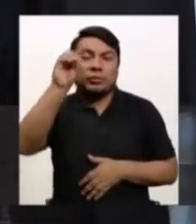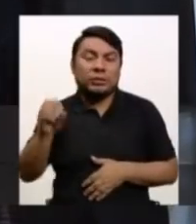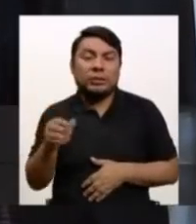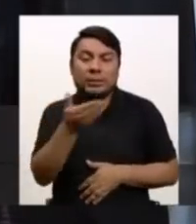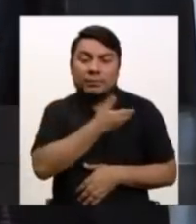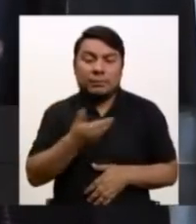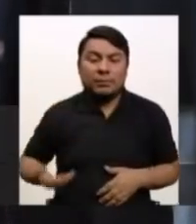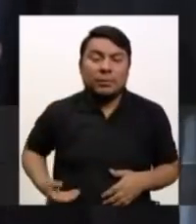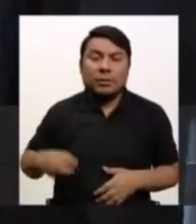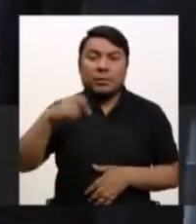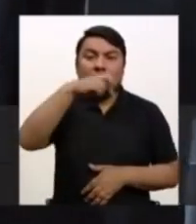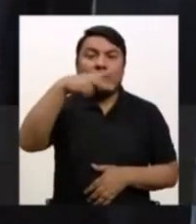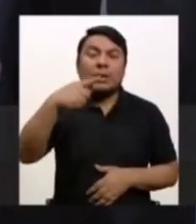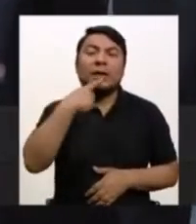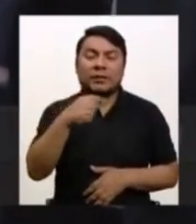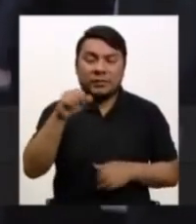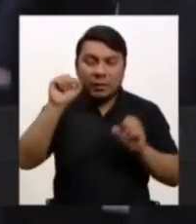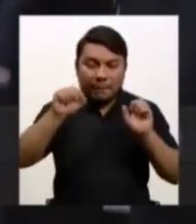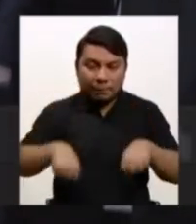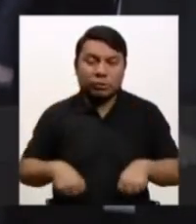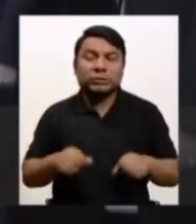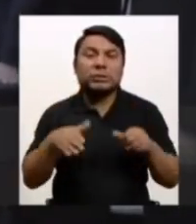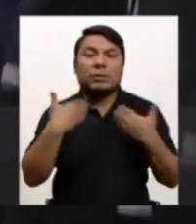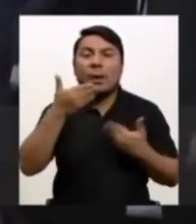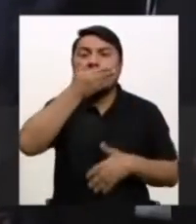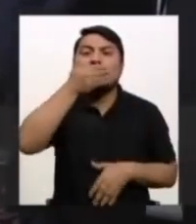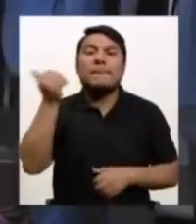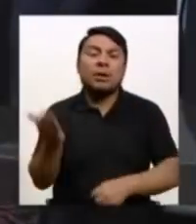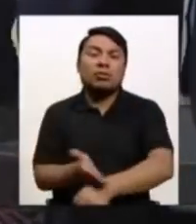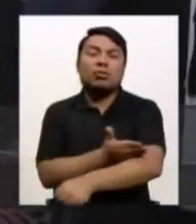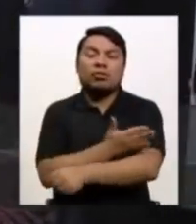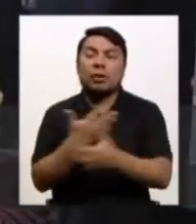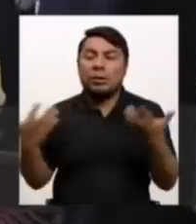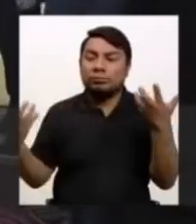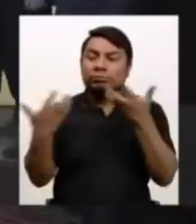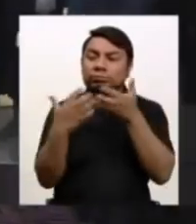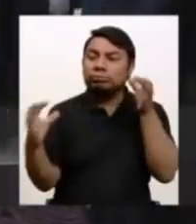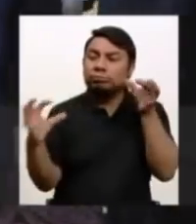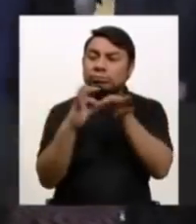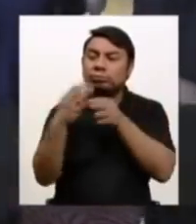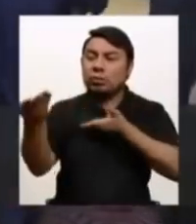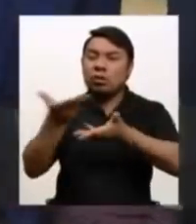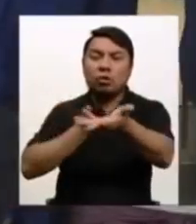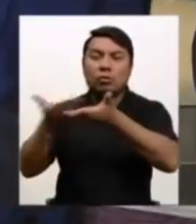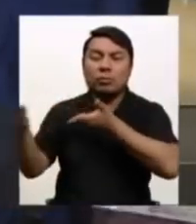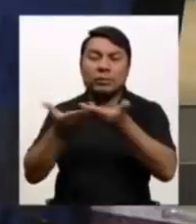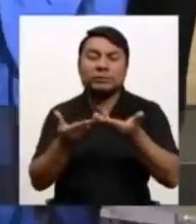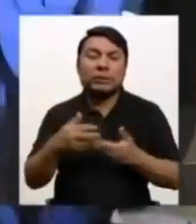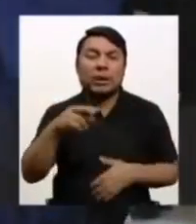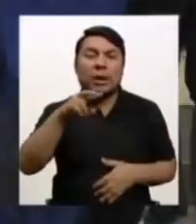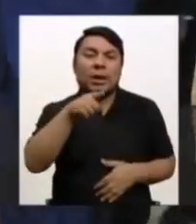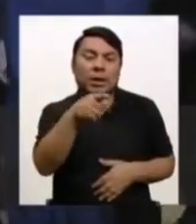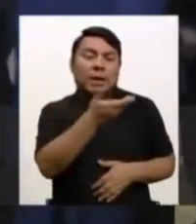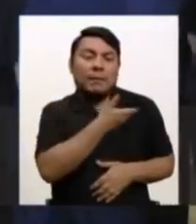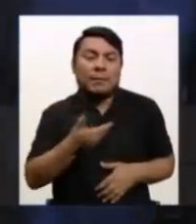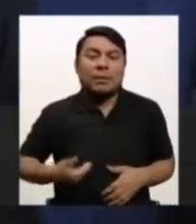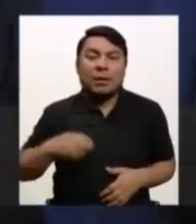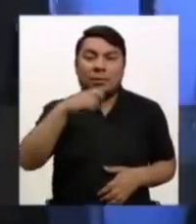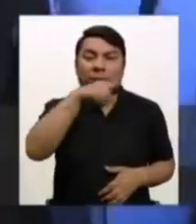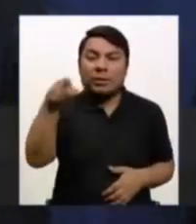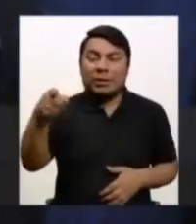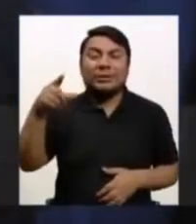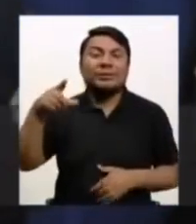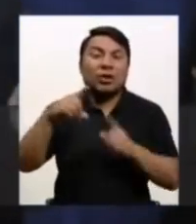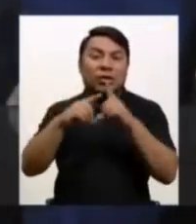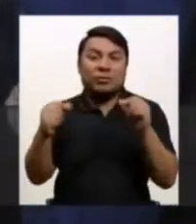ha explicado las posibilidades, grandes posibilidades de mejorar nuestras relaciones comerciales. Y ahí vemos precisamente a Pedro Pablo Kuczynski. Así